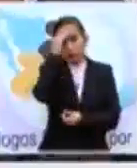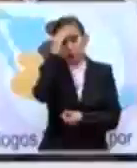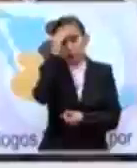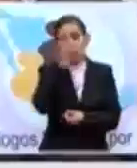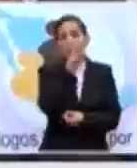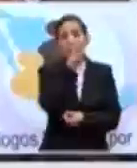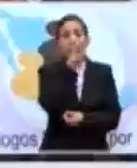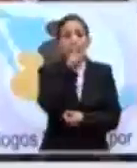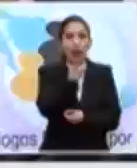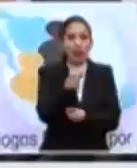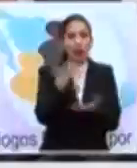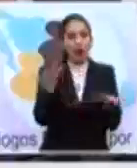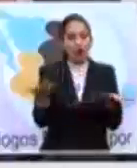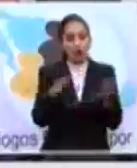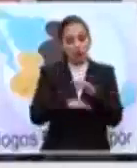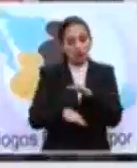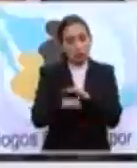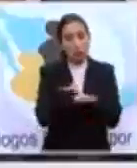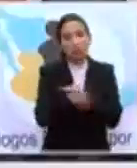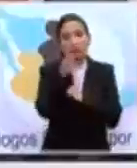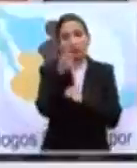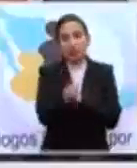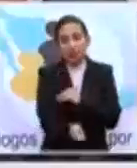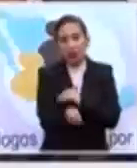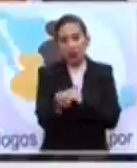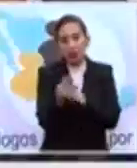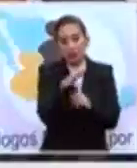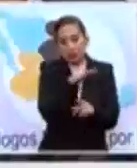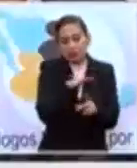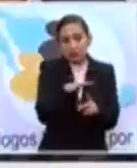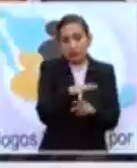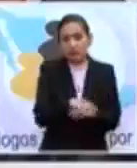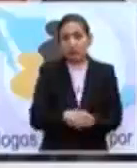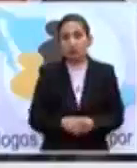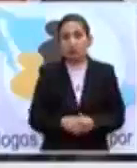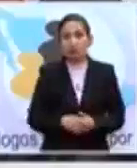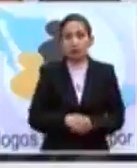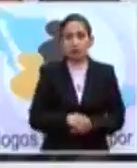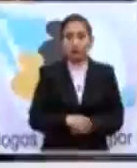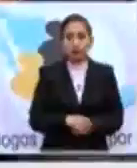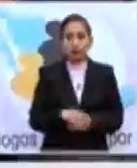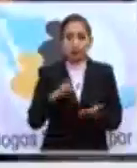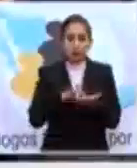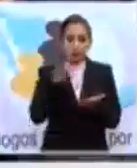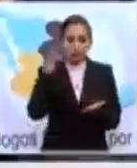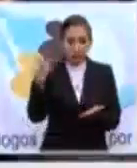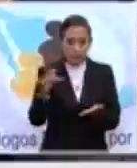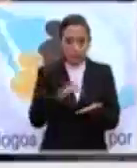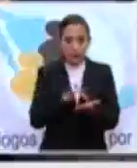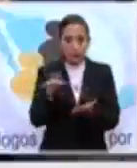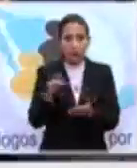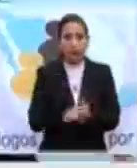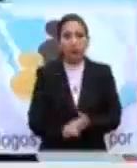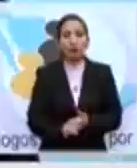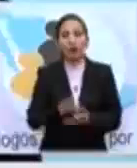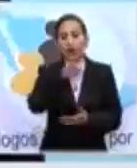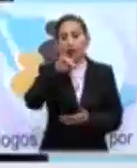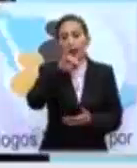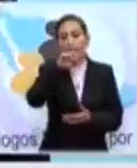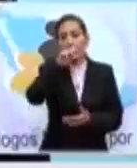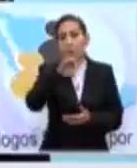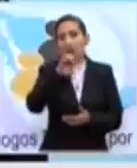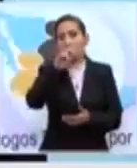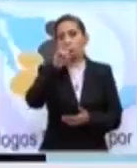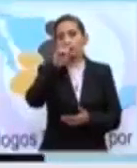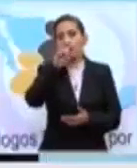una mejoría sustancial de lo que son las condiciones de vida. Gracias. Jaime Bustamante. Nos